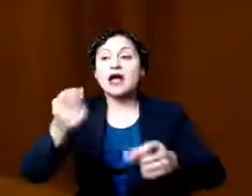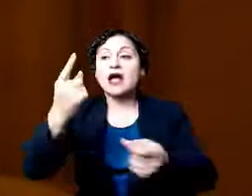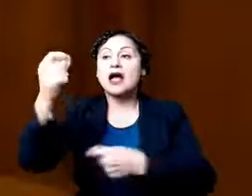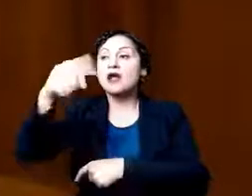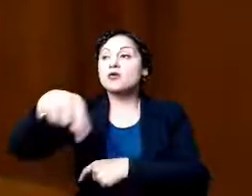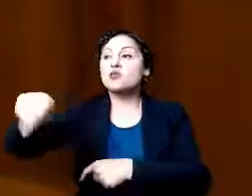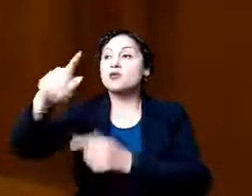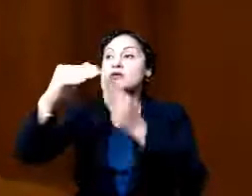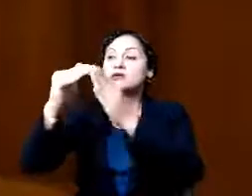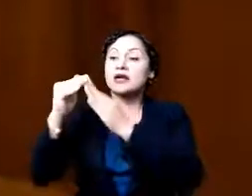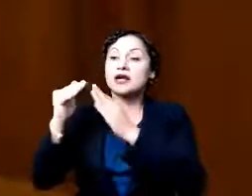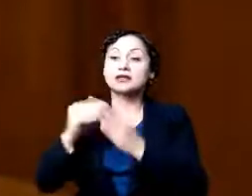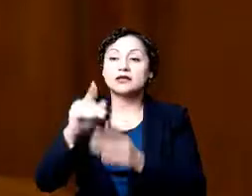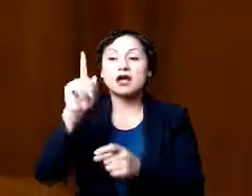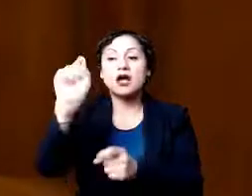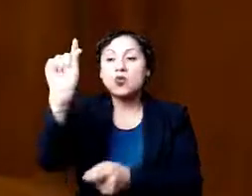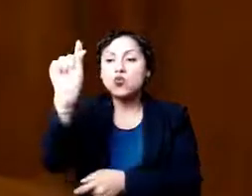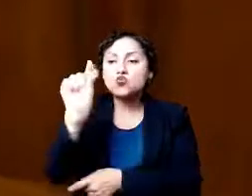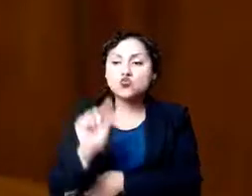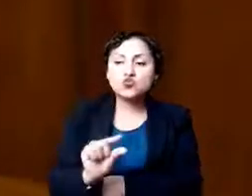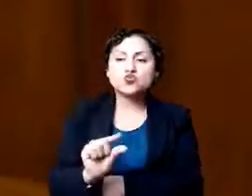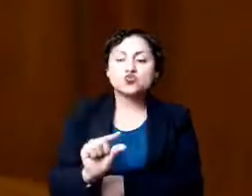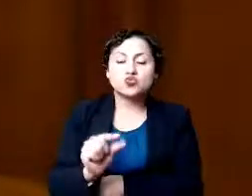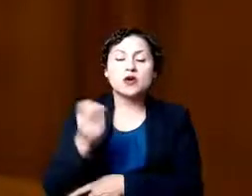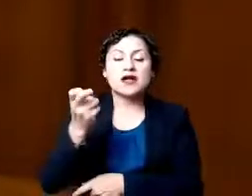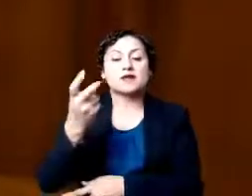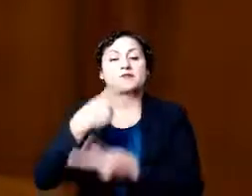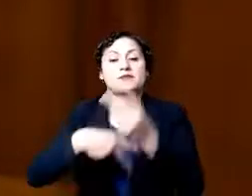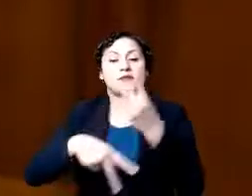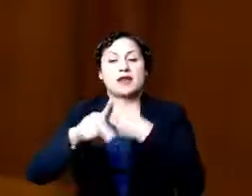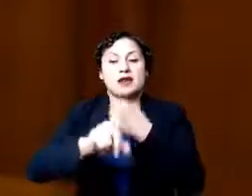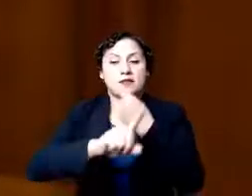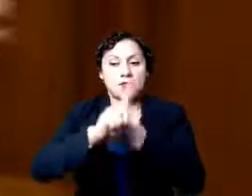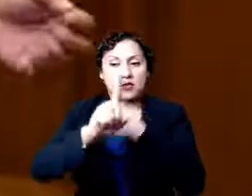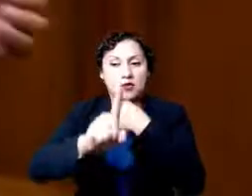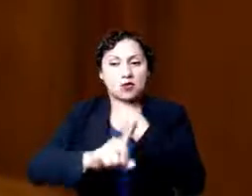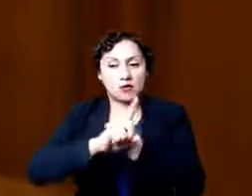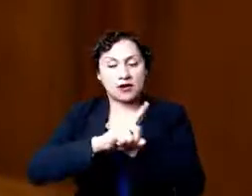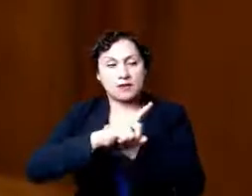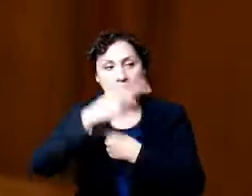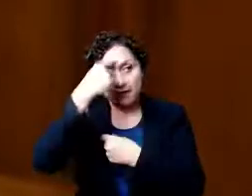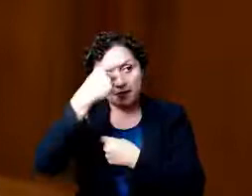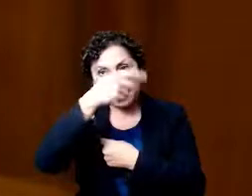a los hogares exacerbando la vulnerabilidad de la población